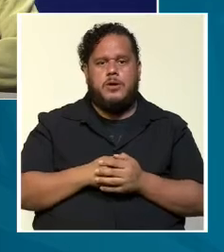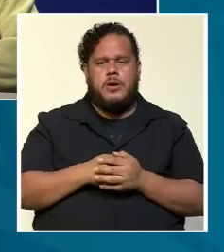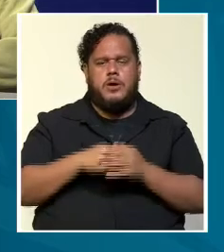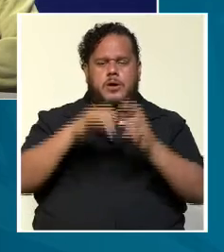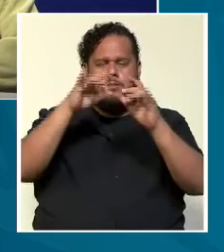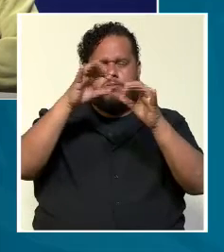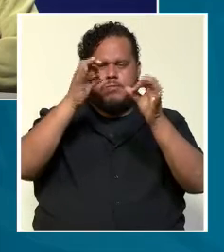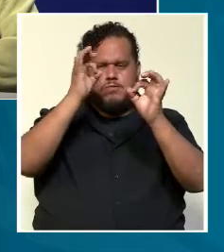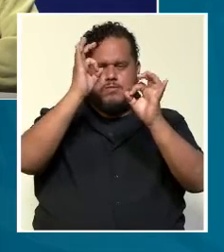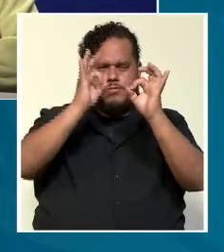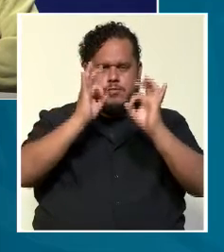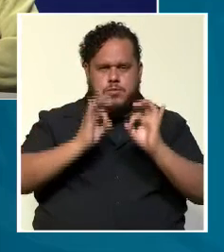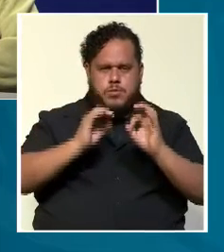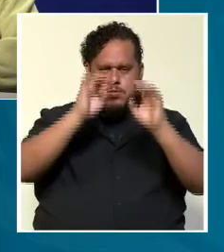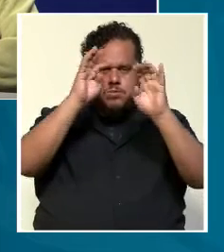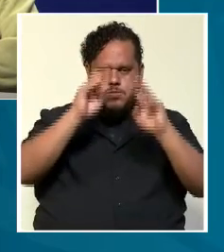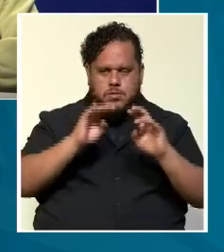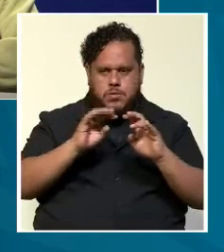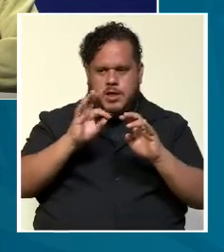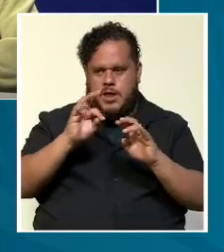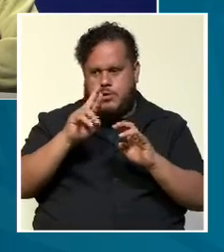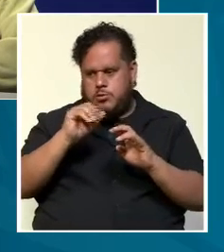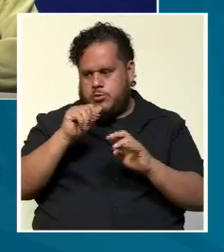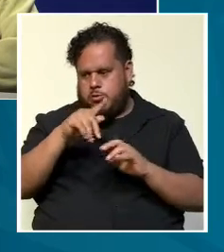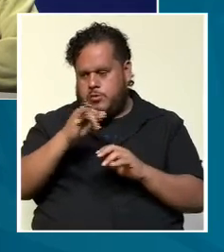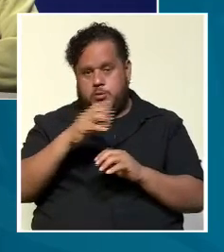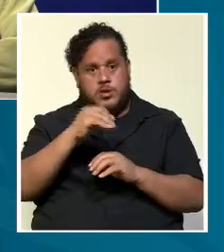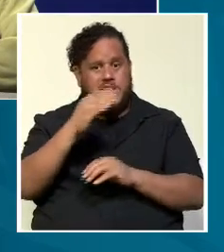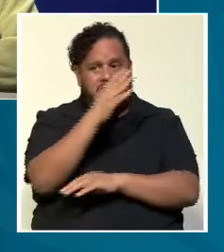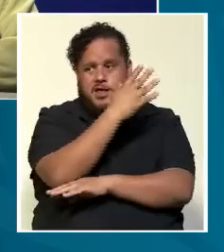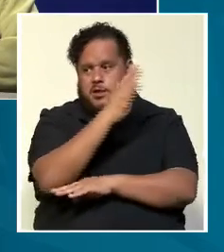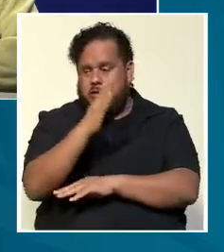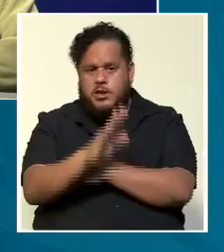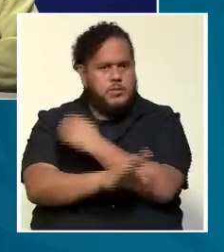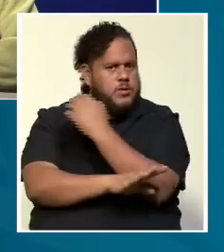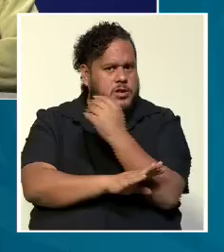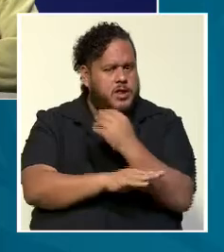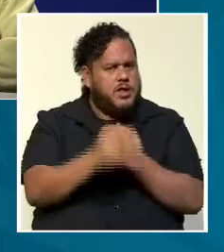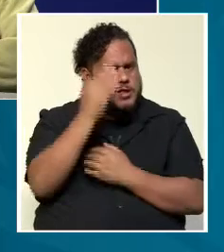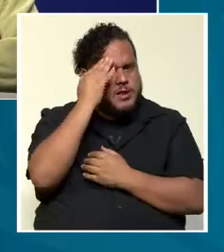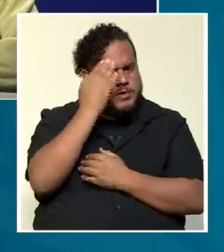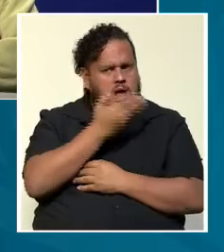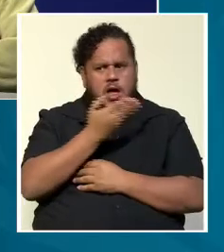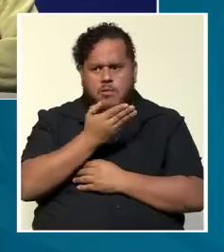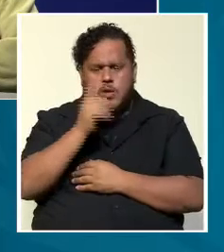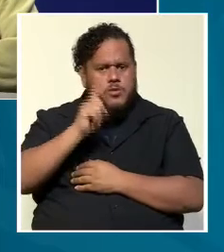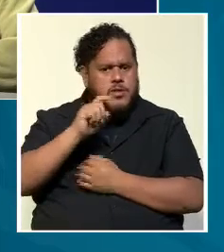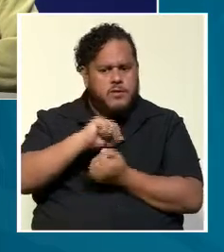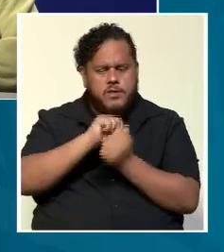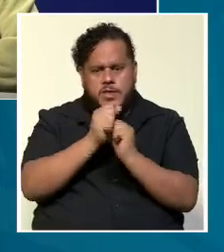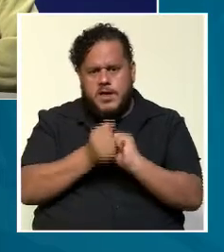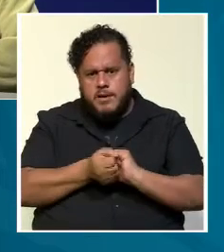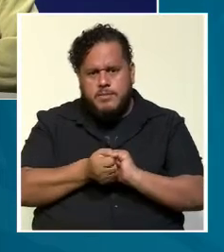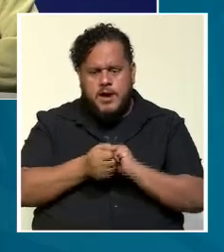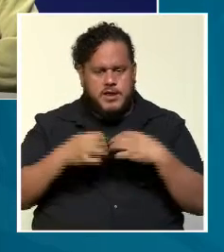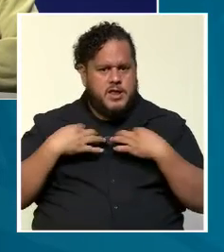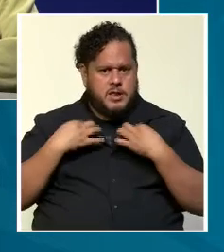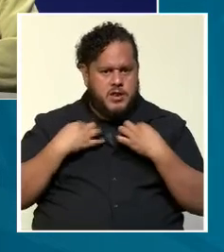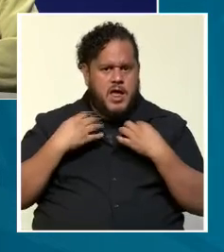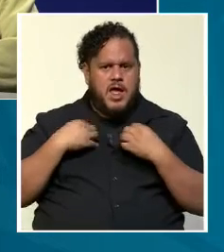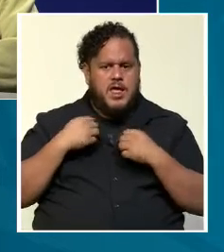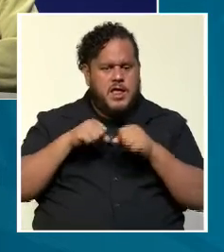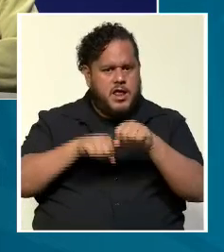trópicos?, me pregunto. ¿Y los árboles sabrán cuándo tiene que cambiarse de vestido? ¿Y los caballitos de